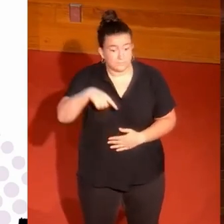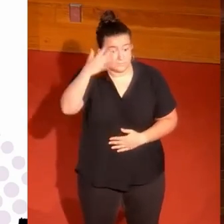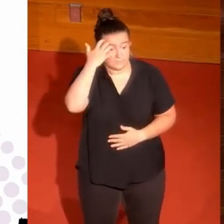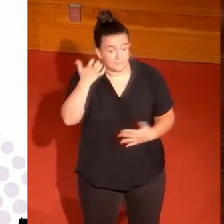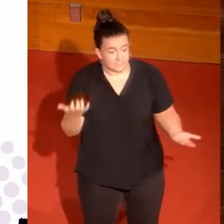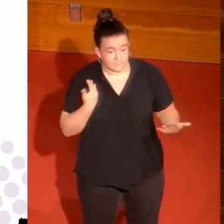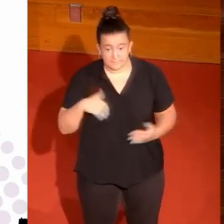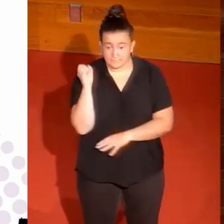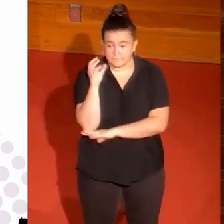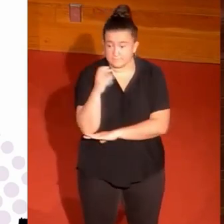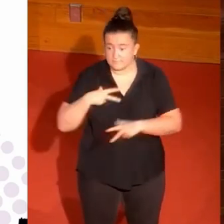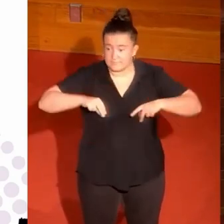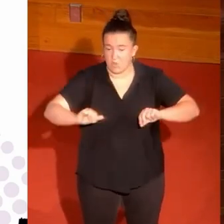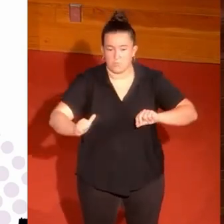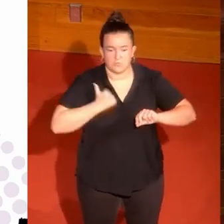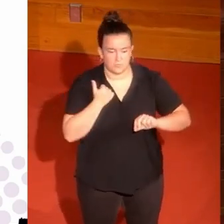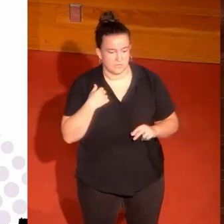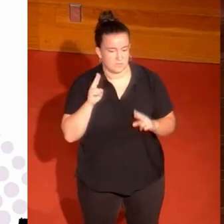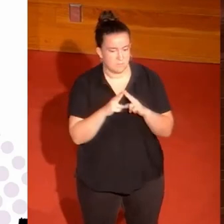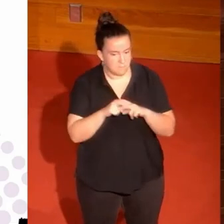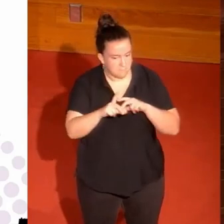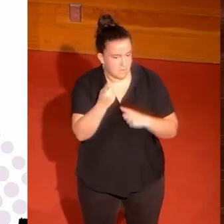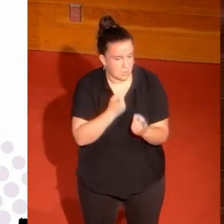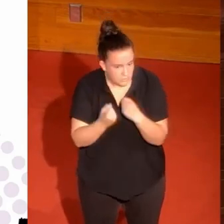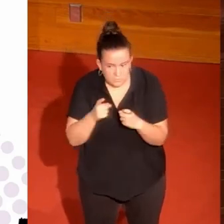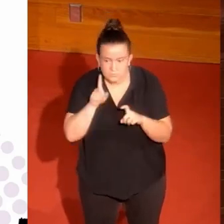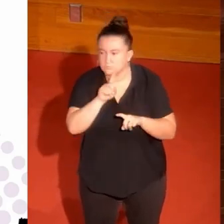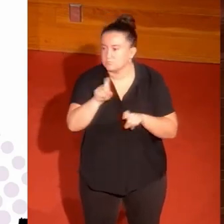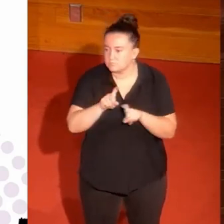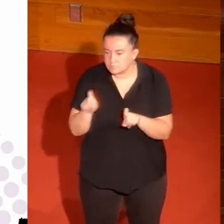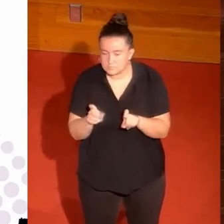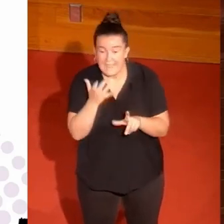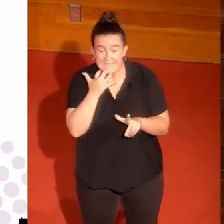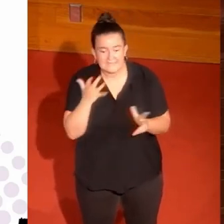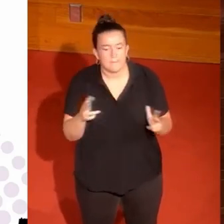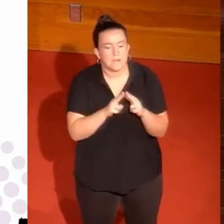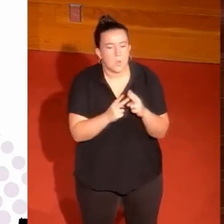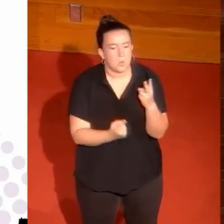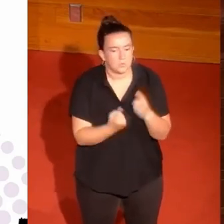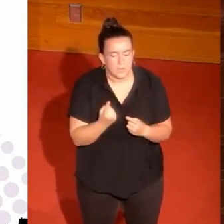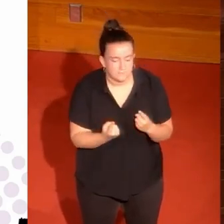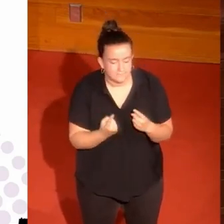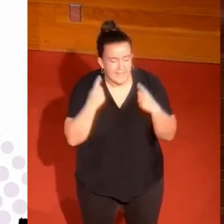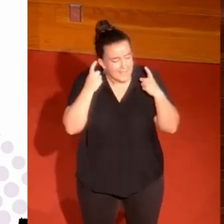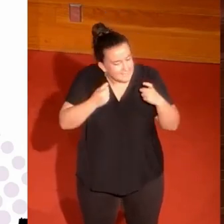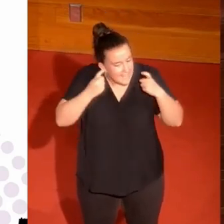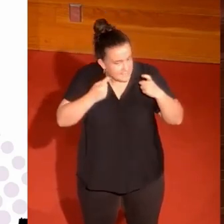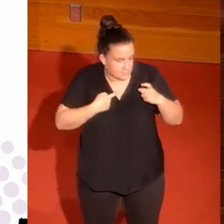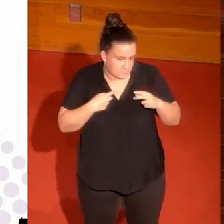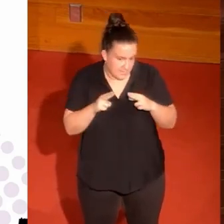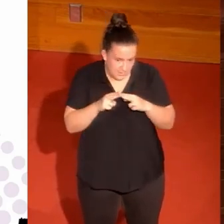galderak egiteko aukera bat izo dela mesed galderak Ian Gero gaen galderak zatz